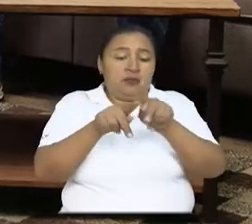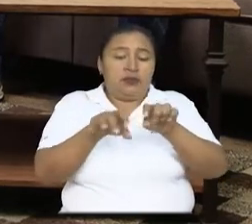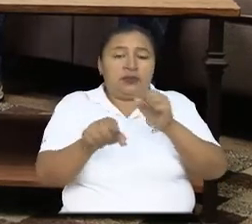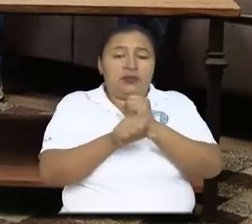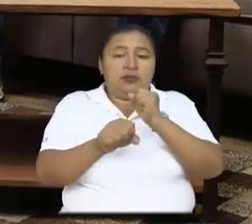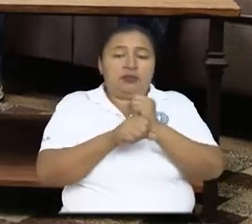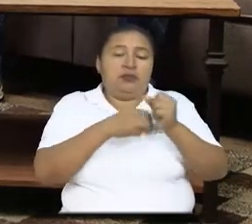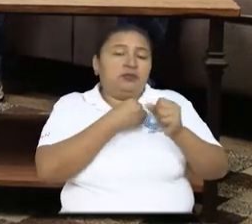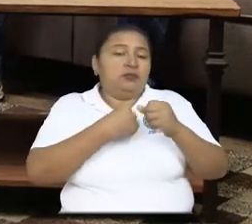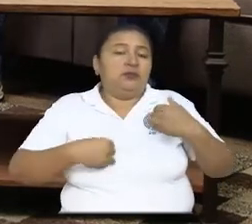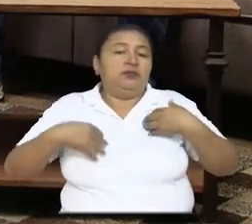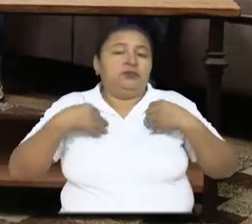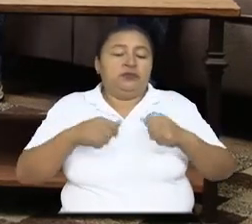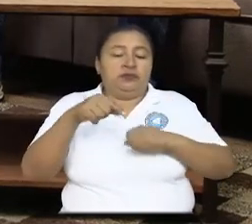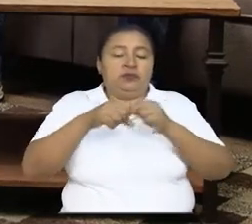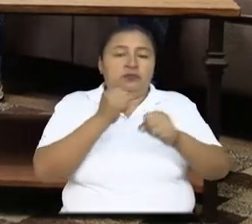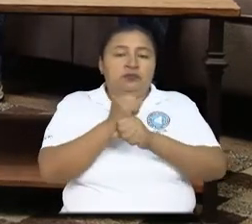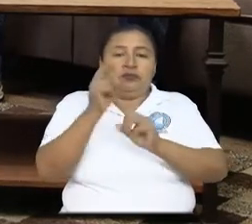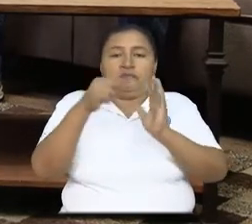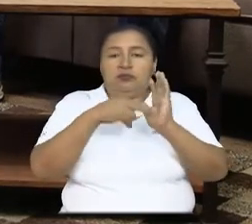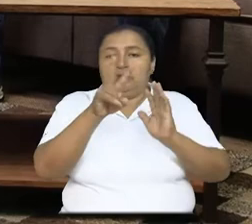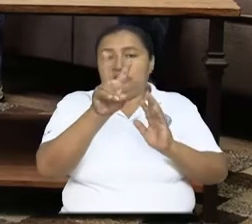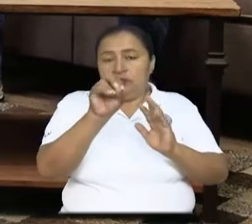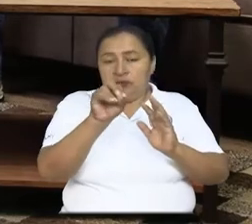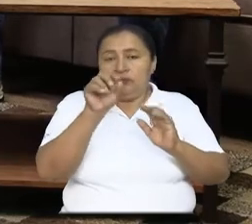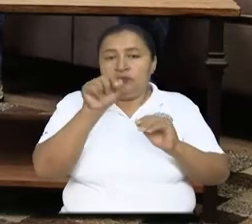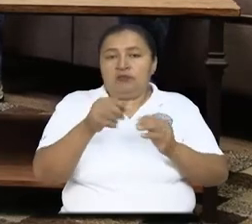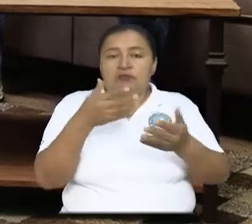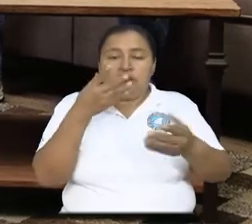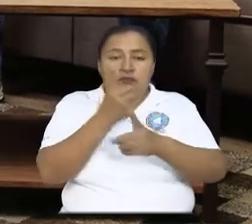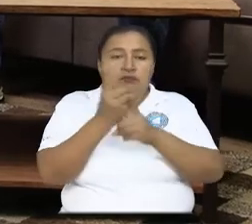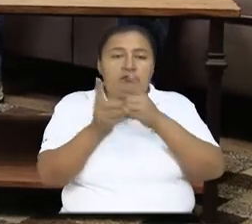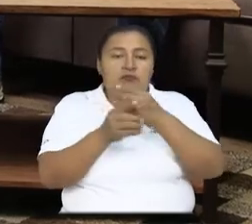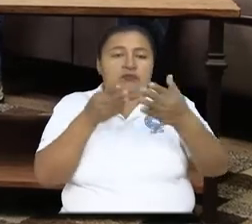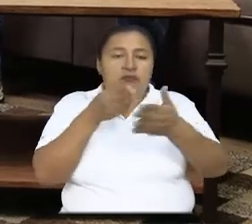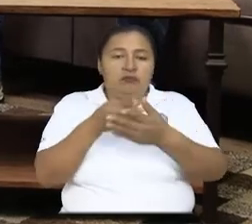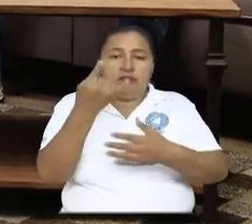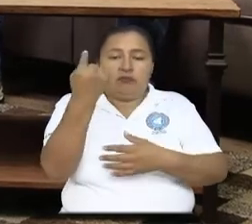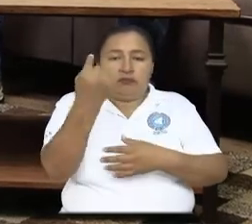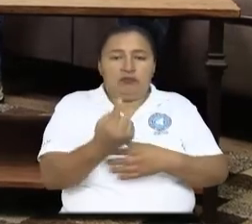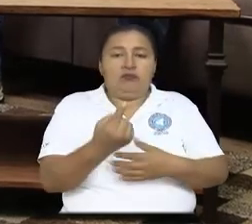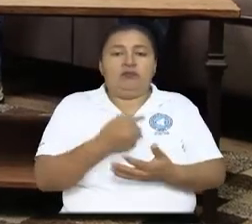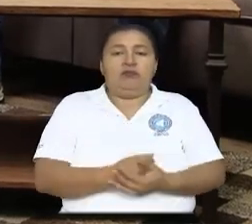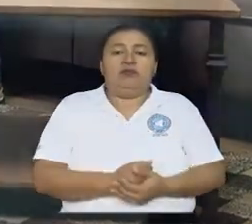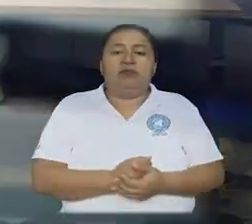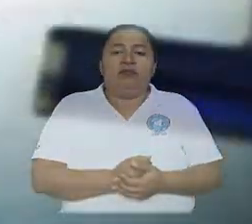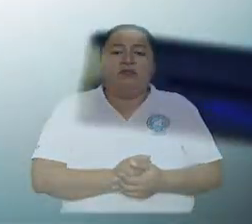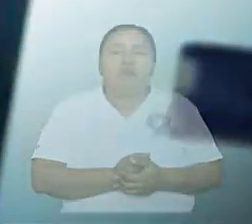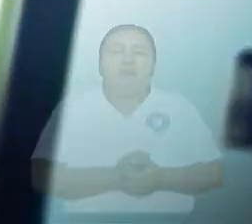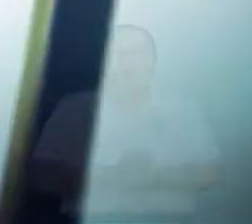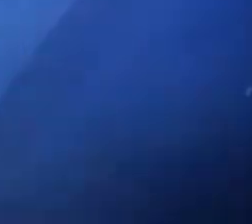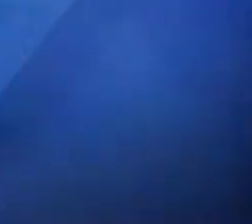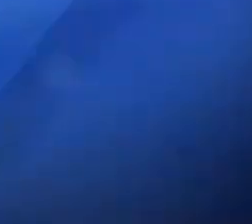trabajo del ministerio de salud para este año 2020 hacemos una breve pausa ya volvemos